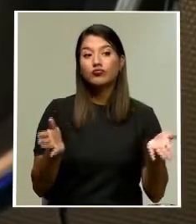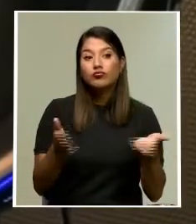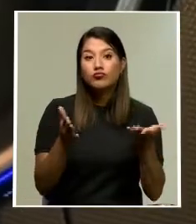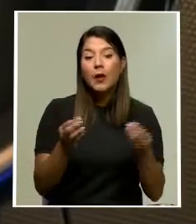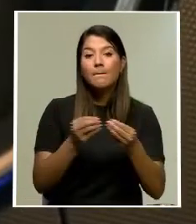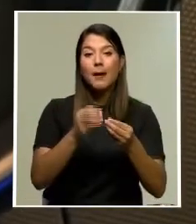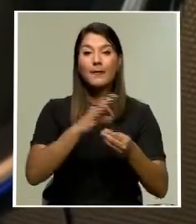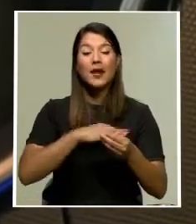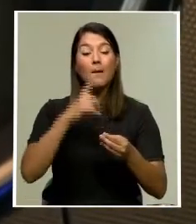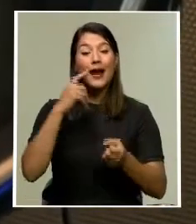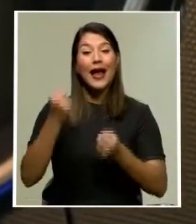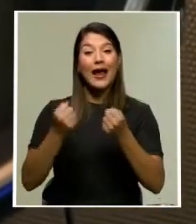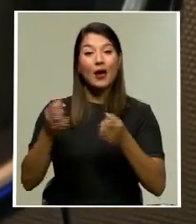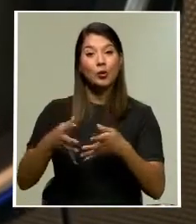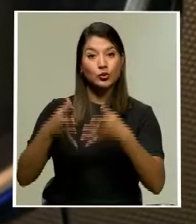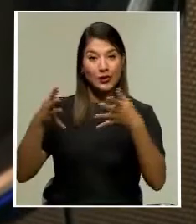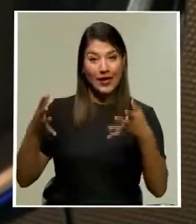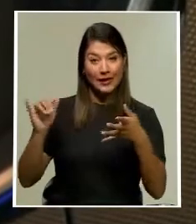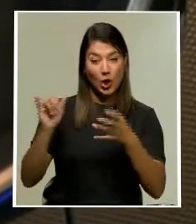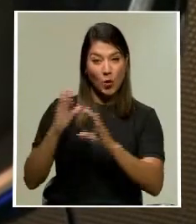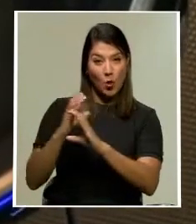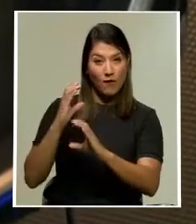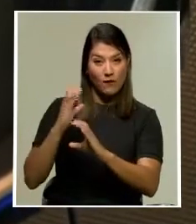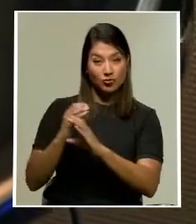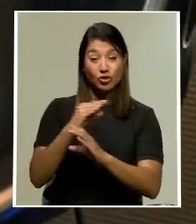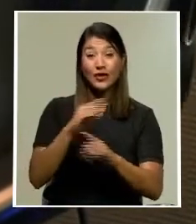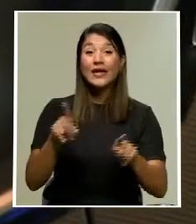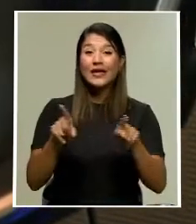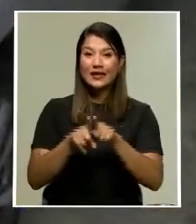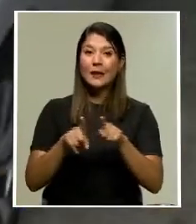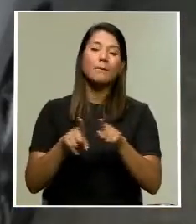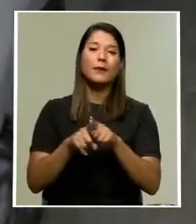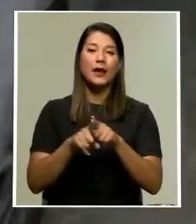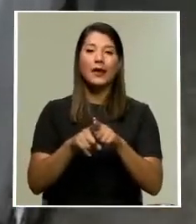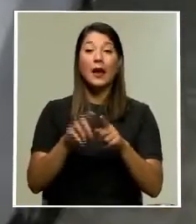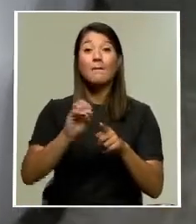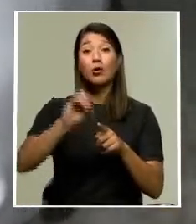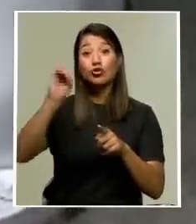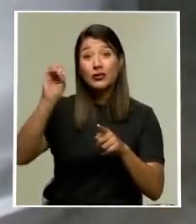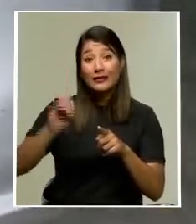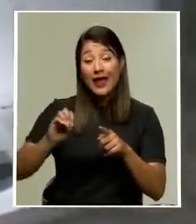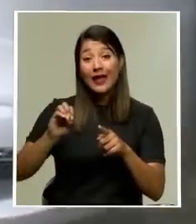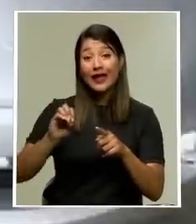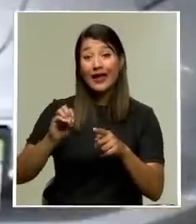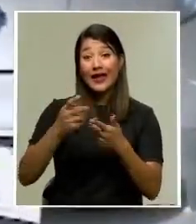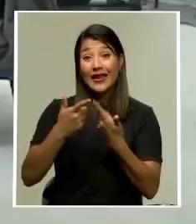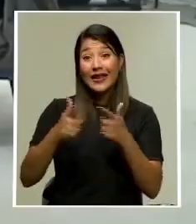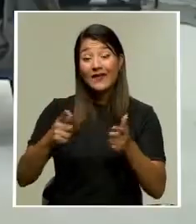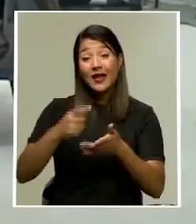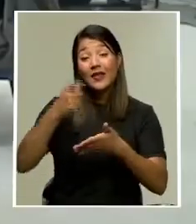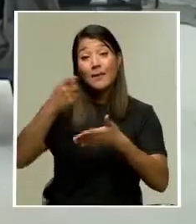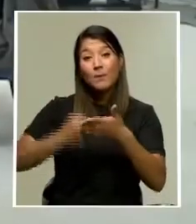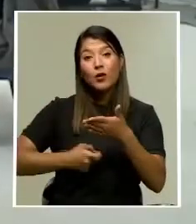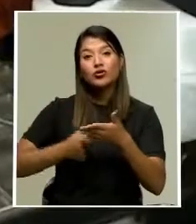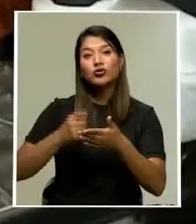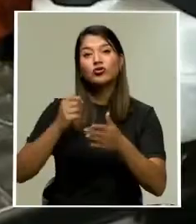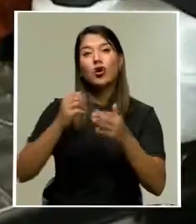autobuses, así como disminuir gradualmente el porcentaje de exoneración, considerando la situación fiscal del país.